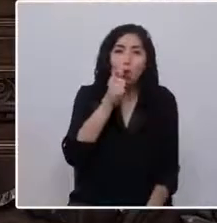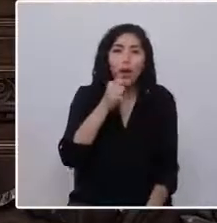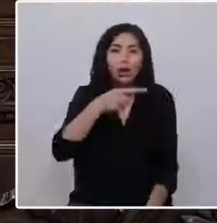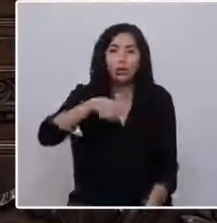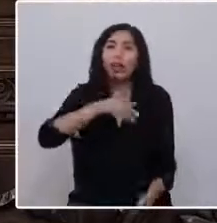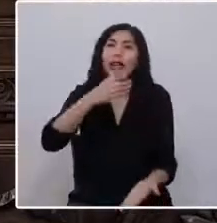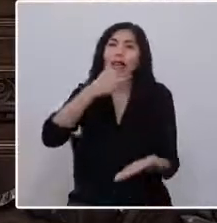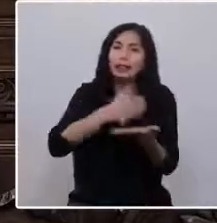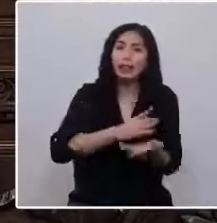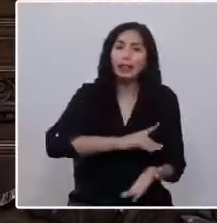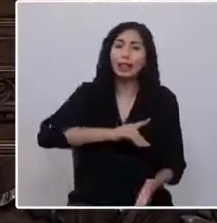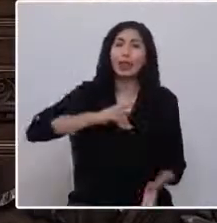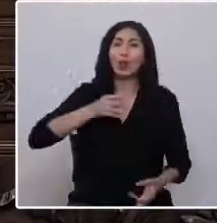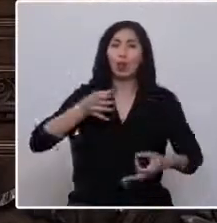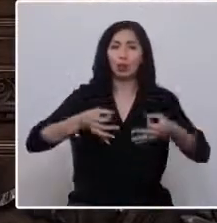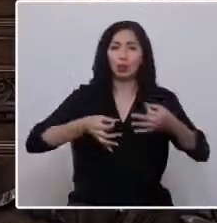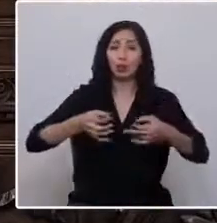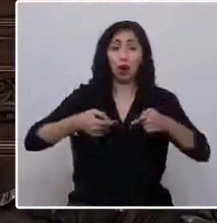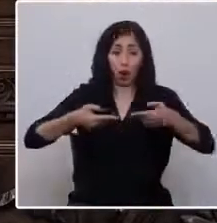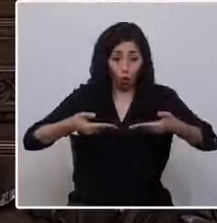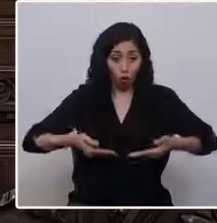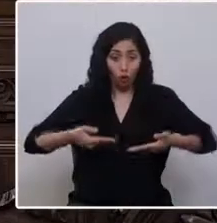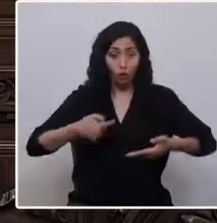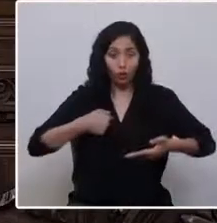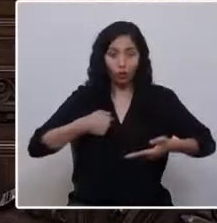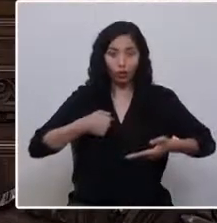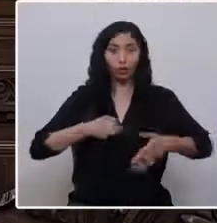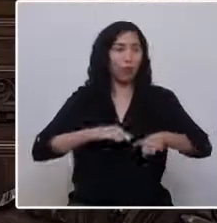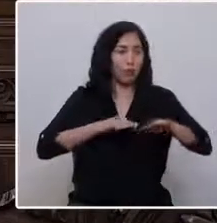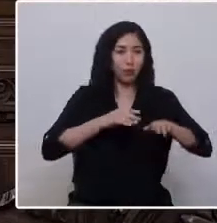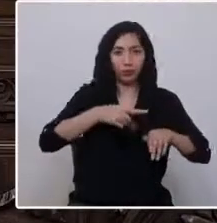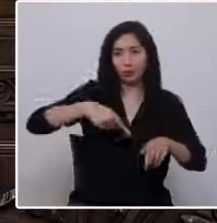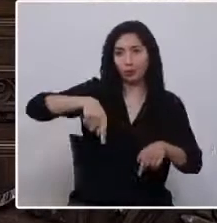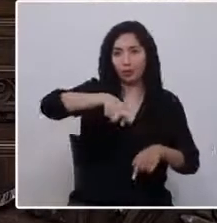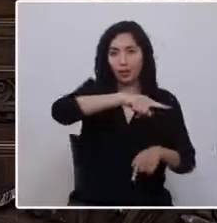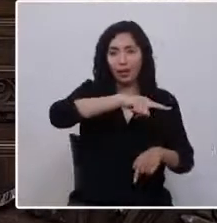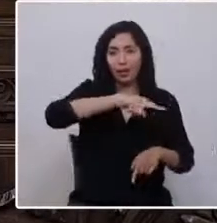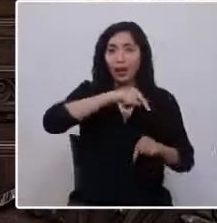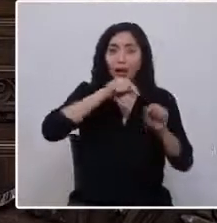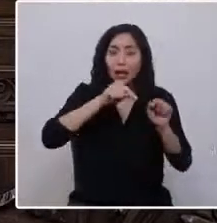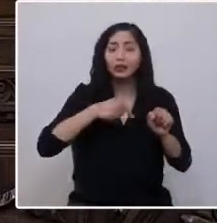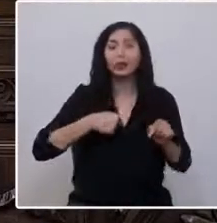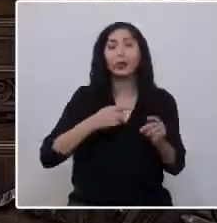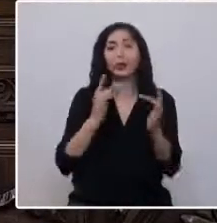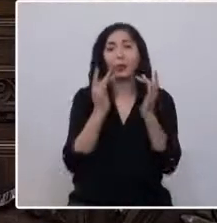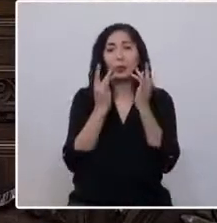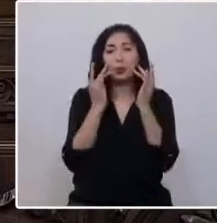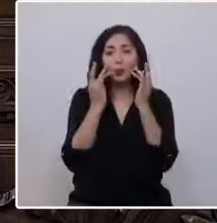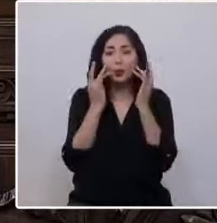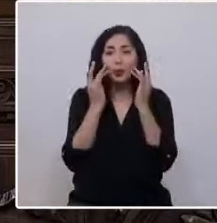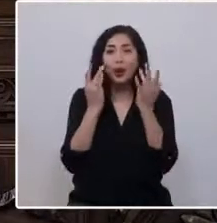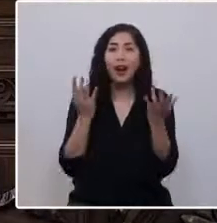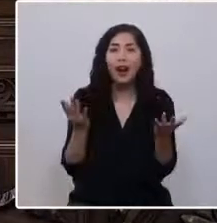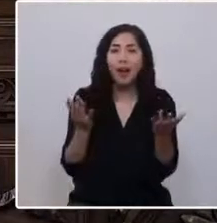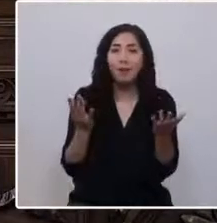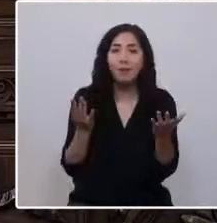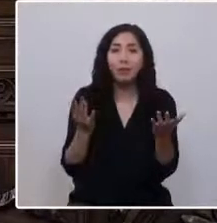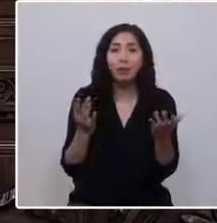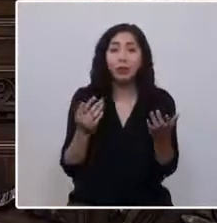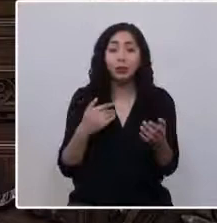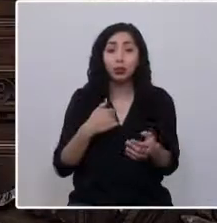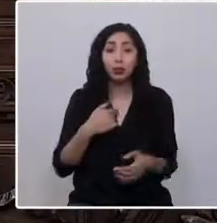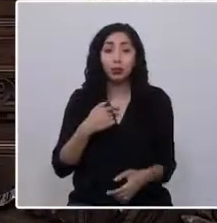justicia hoy estoy a vuestro lado y eso me llena de alegría y solo puedo repetir junto con gladys